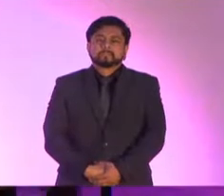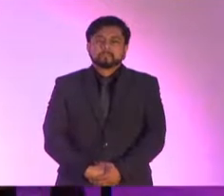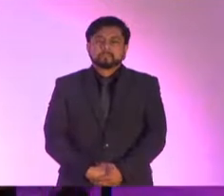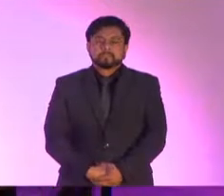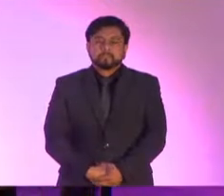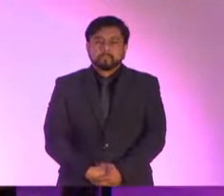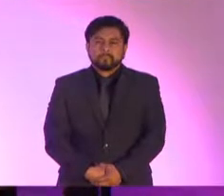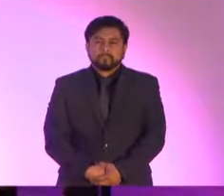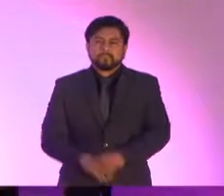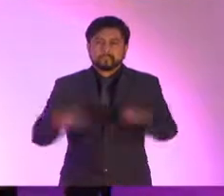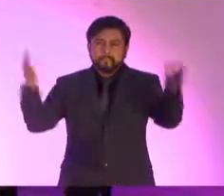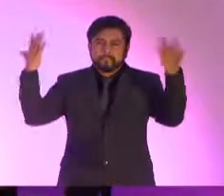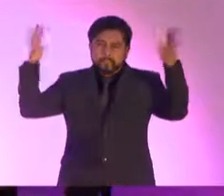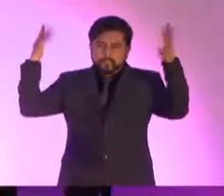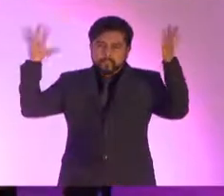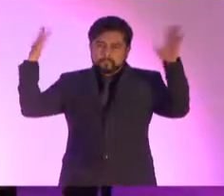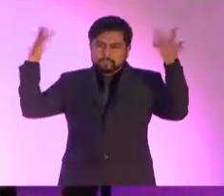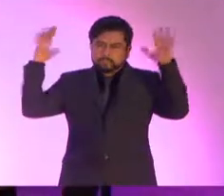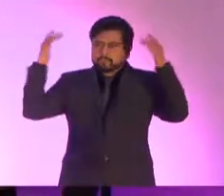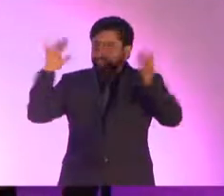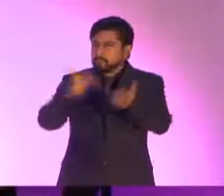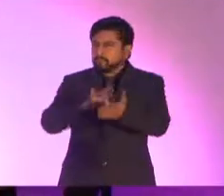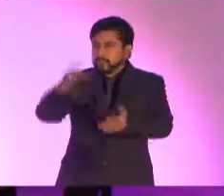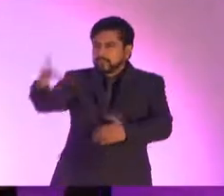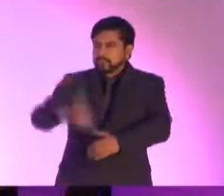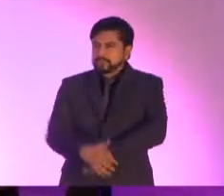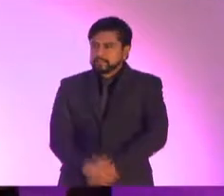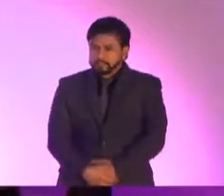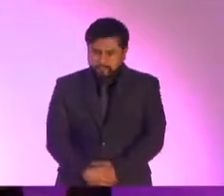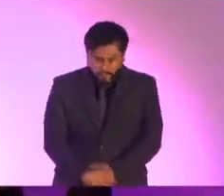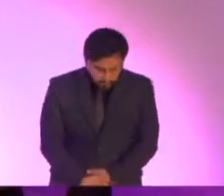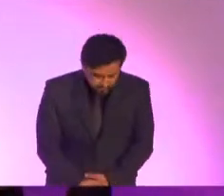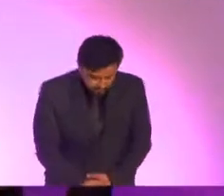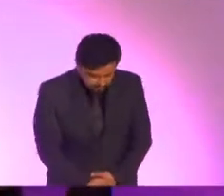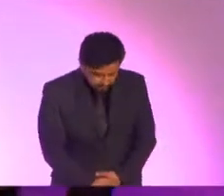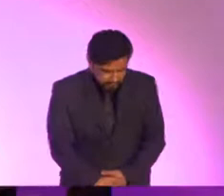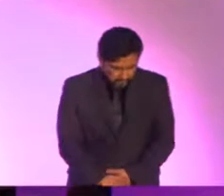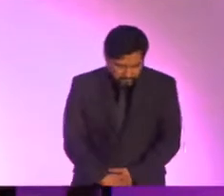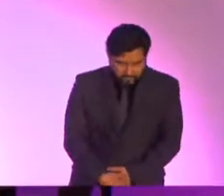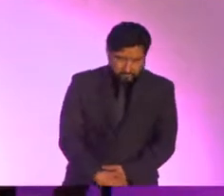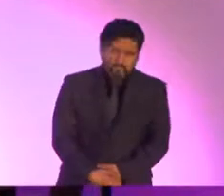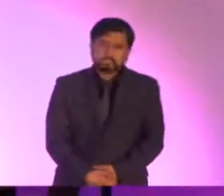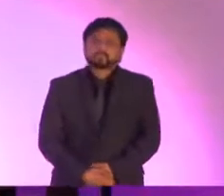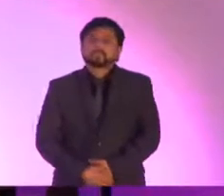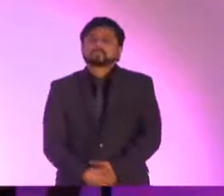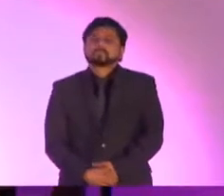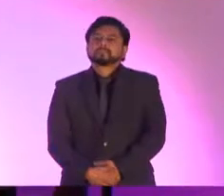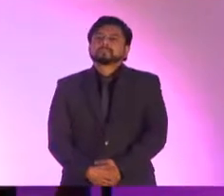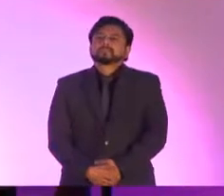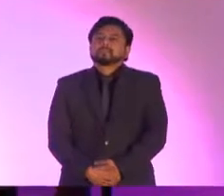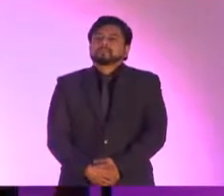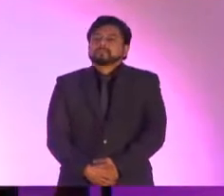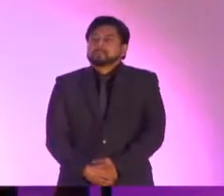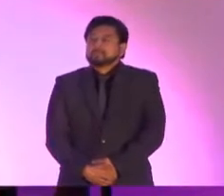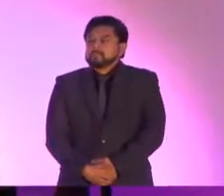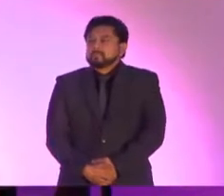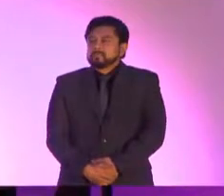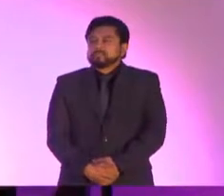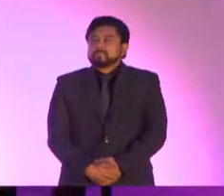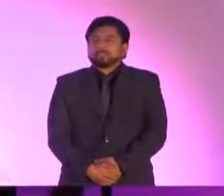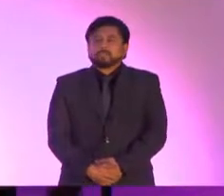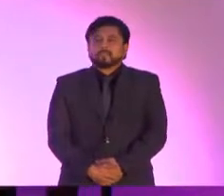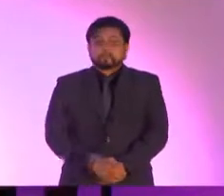Gracias. Pues bueno, yo con estos dos